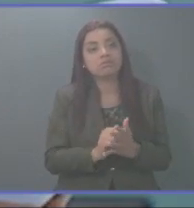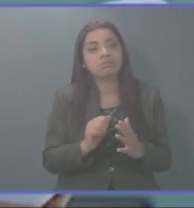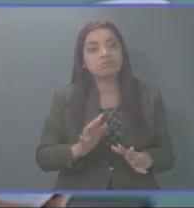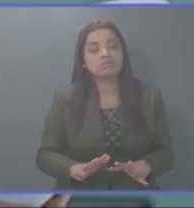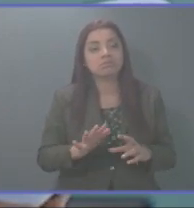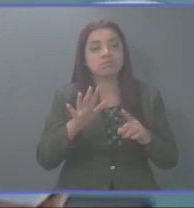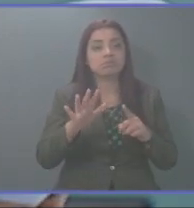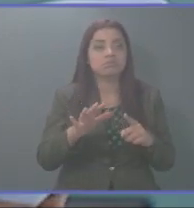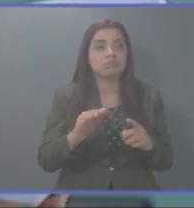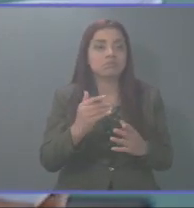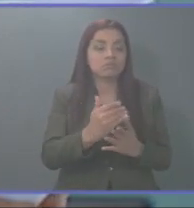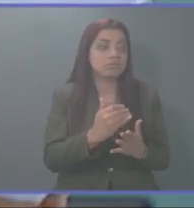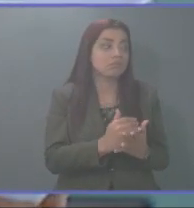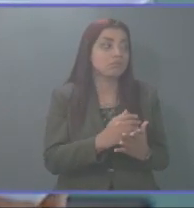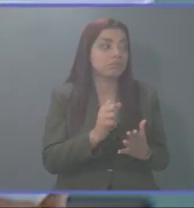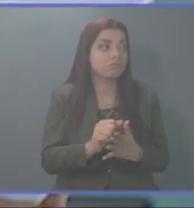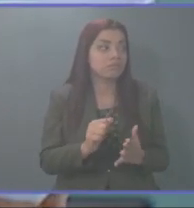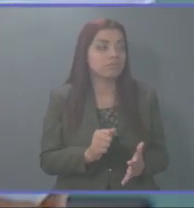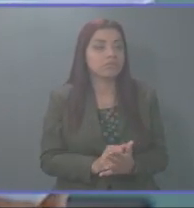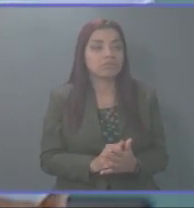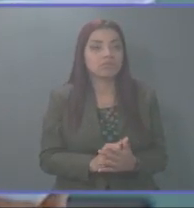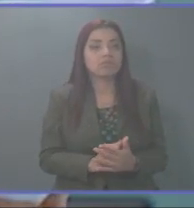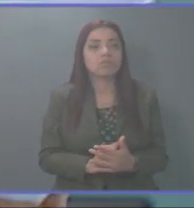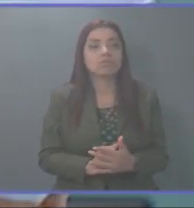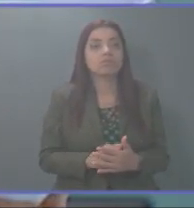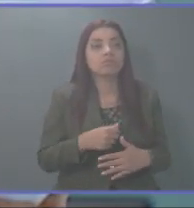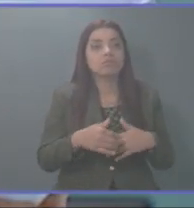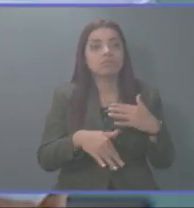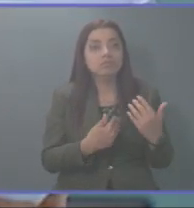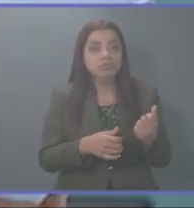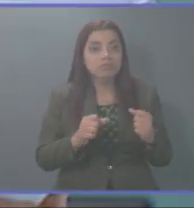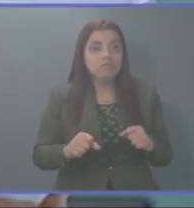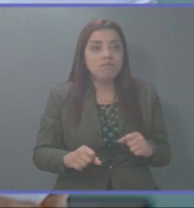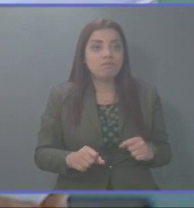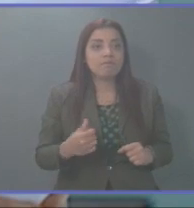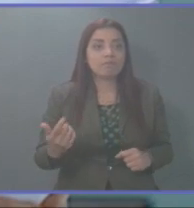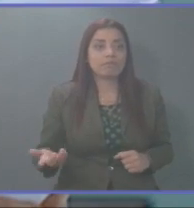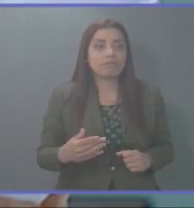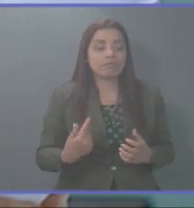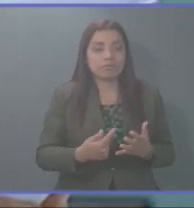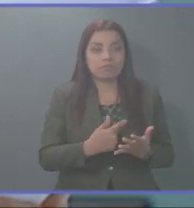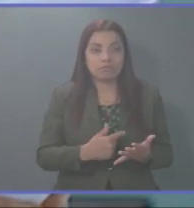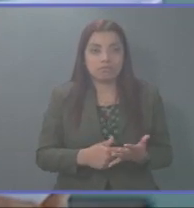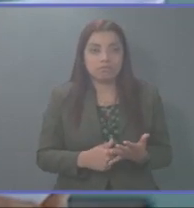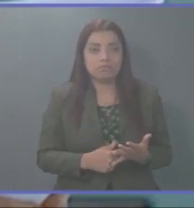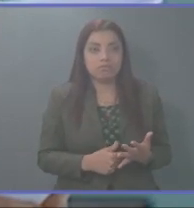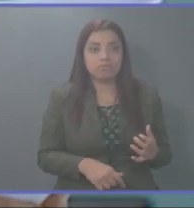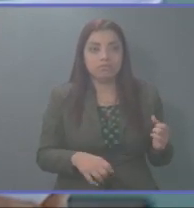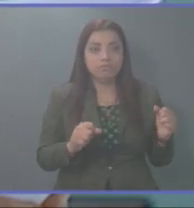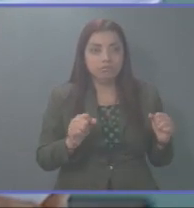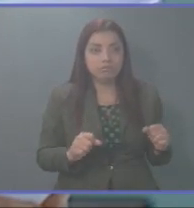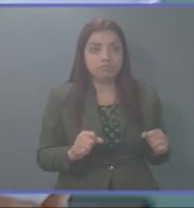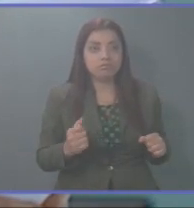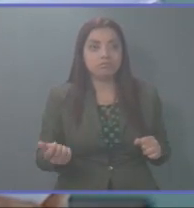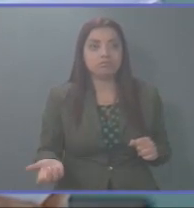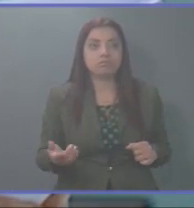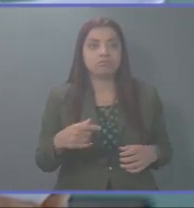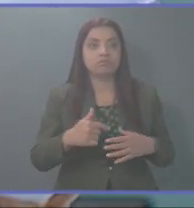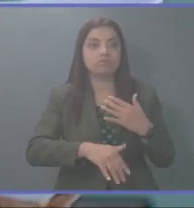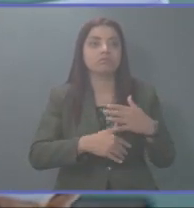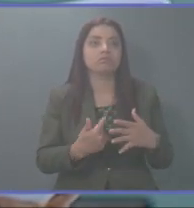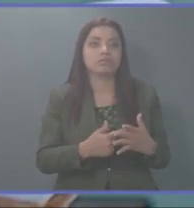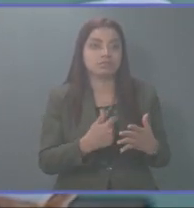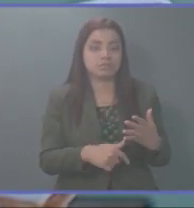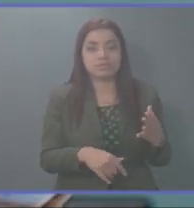manera. Artículo 16. A los que se encuentren inscritos en el padrón electoral de residentes en el exterior, se les enviará el siguiente